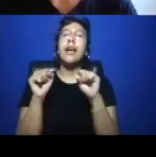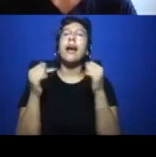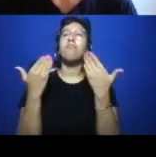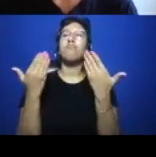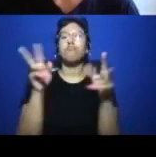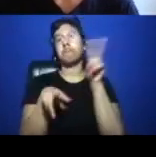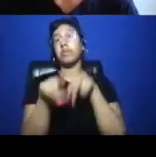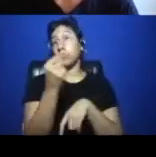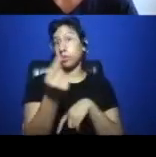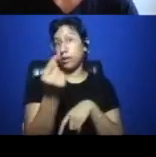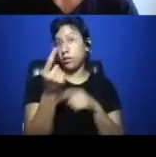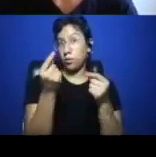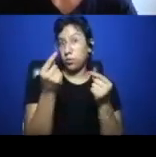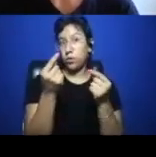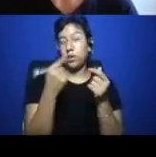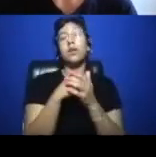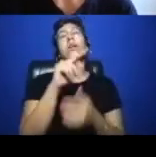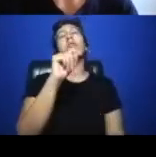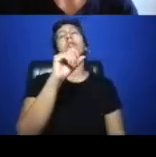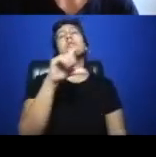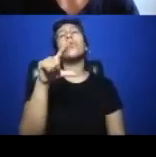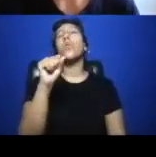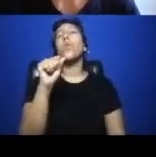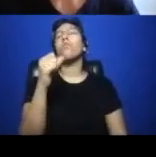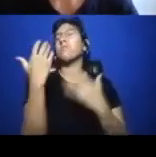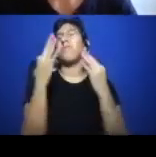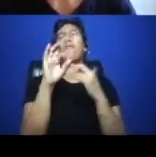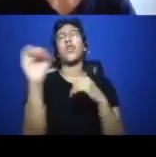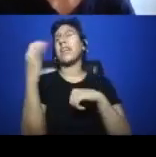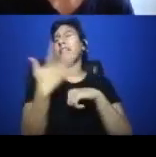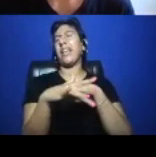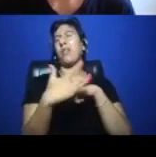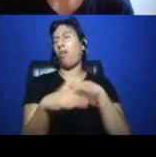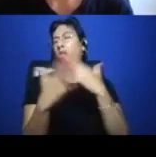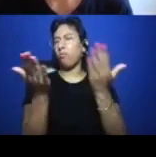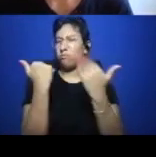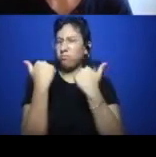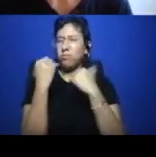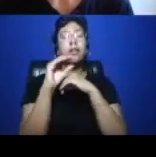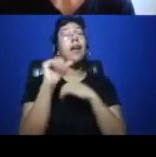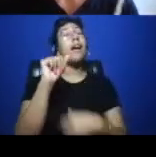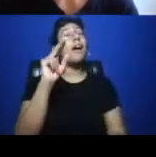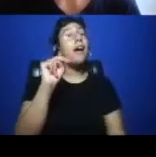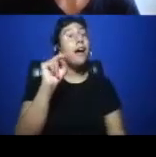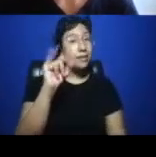a mirar el martes diferentes herramientas que están disponibles.